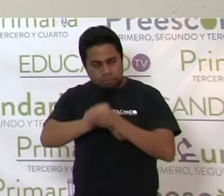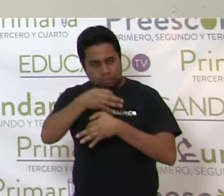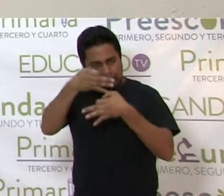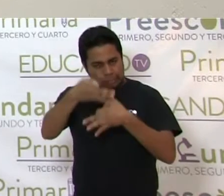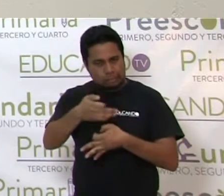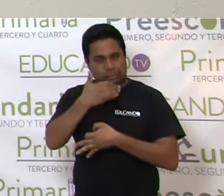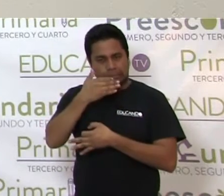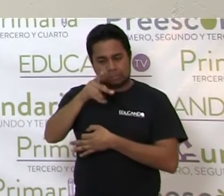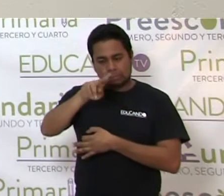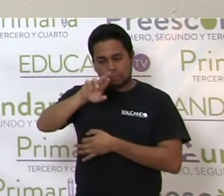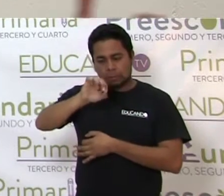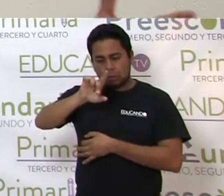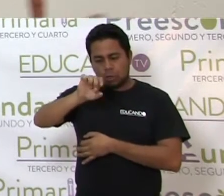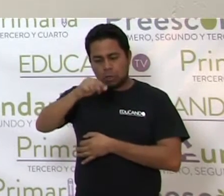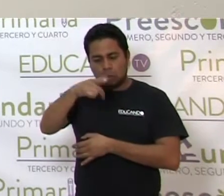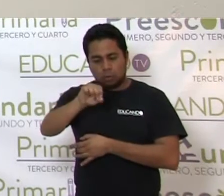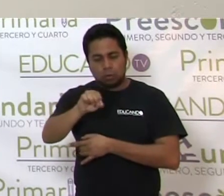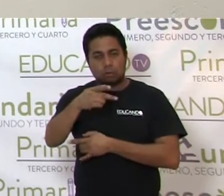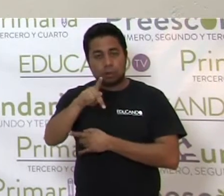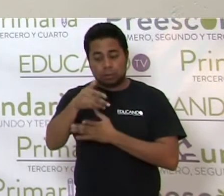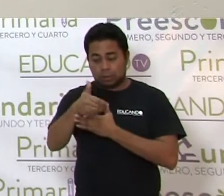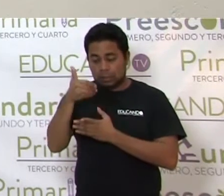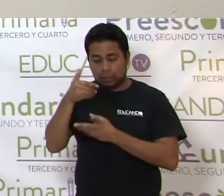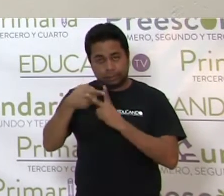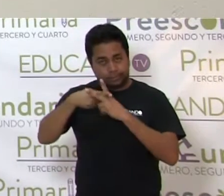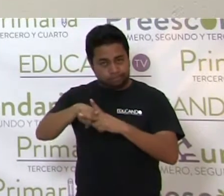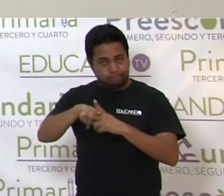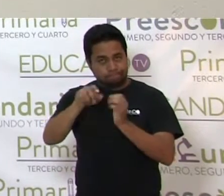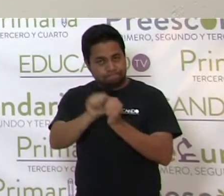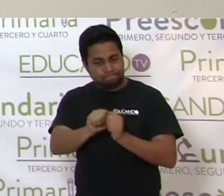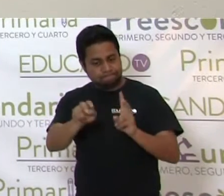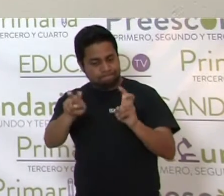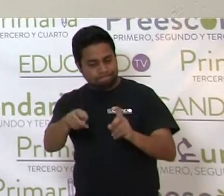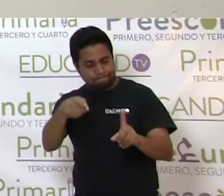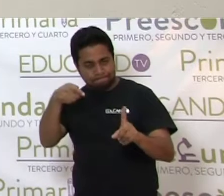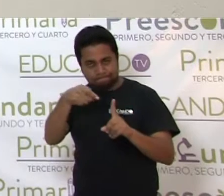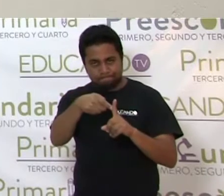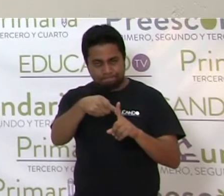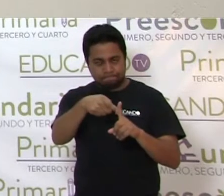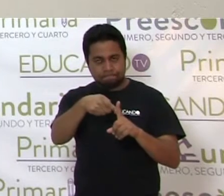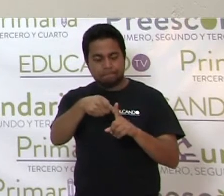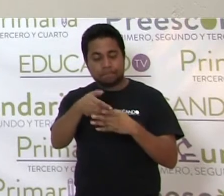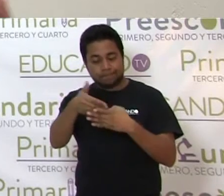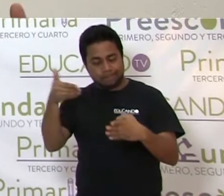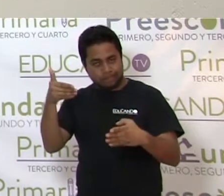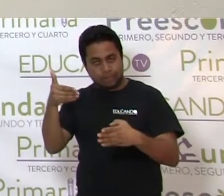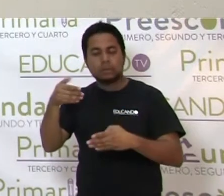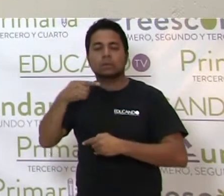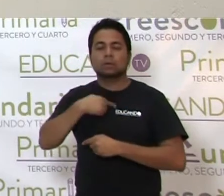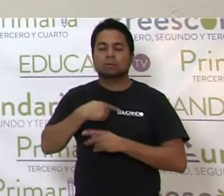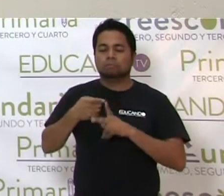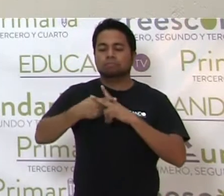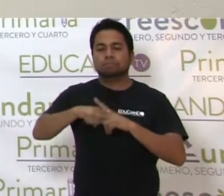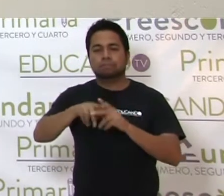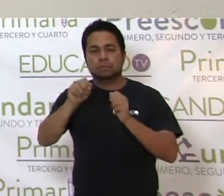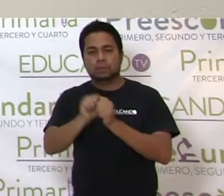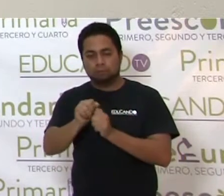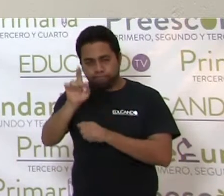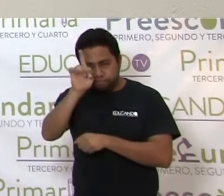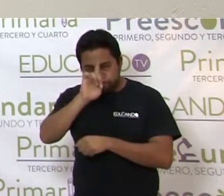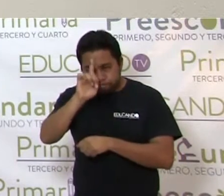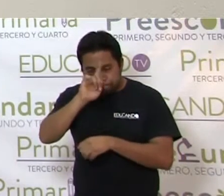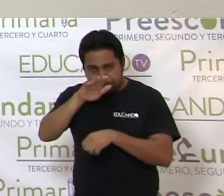prólogo. Pero antes de introducirnos o de ahondar en nuestros temas, vamos a empezar con una